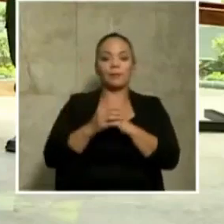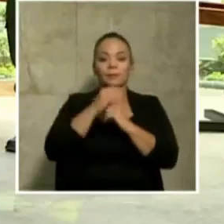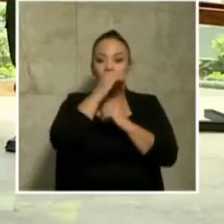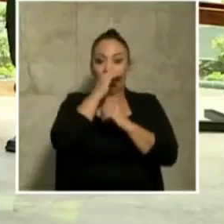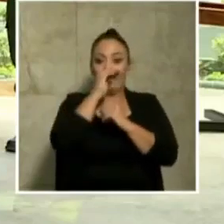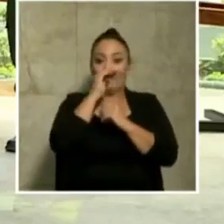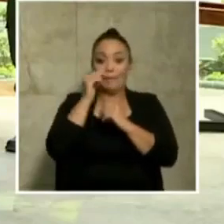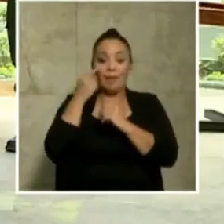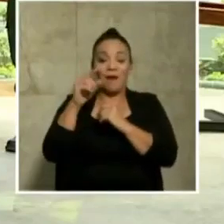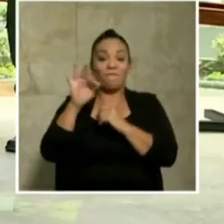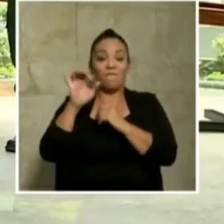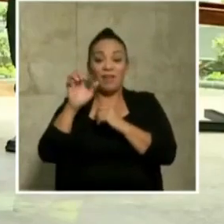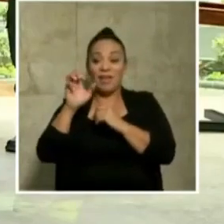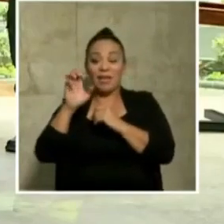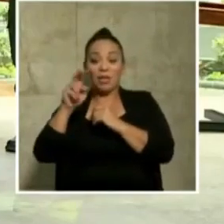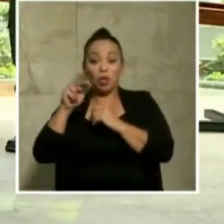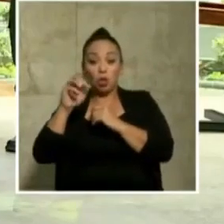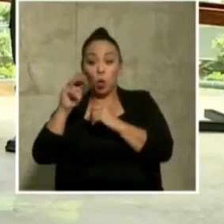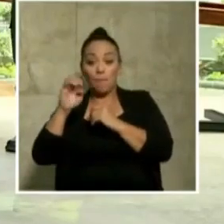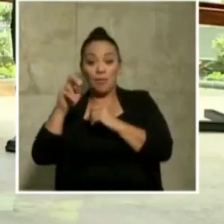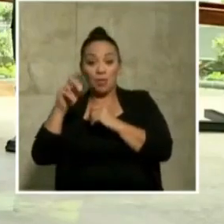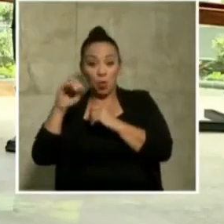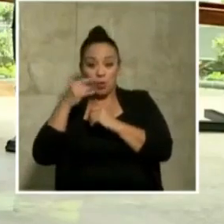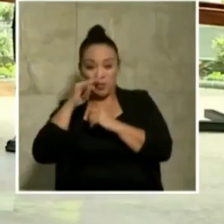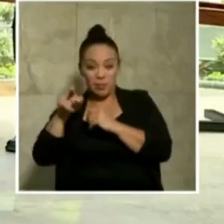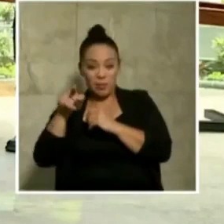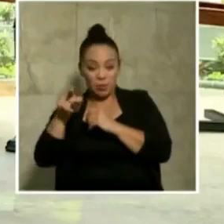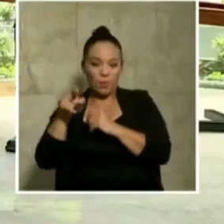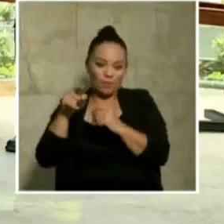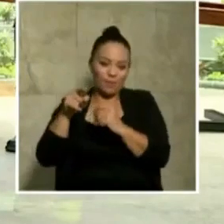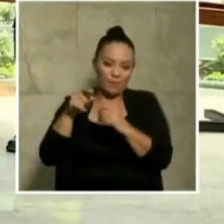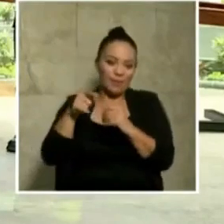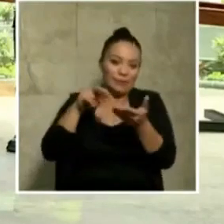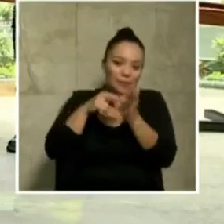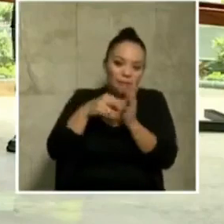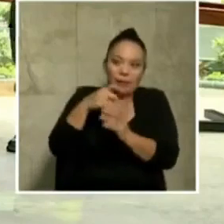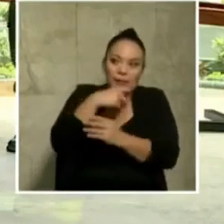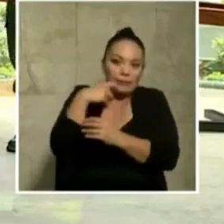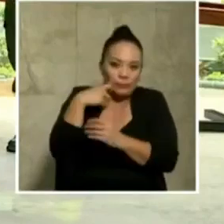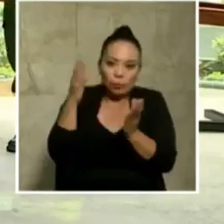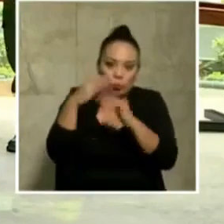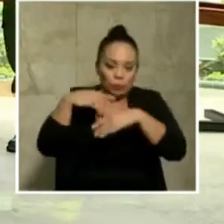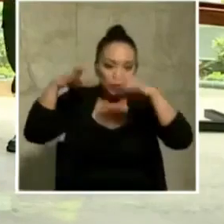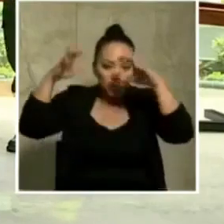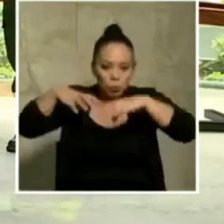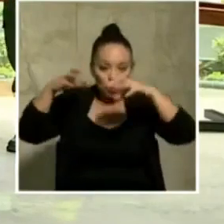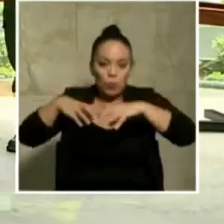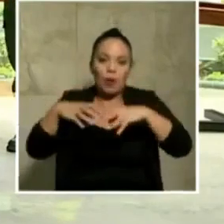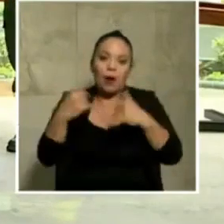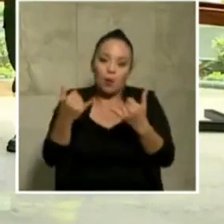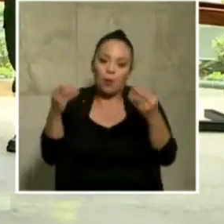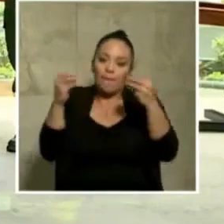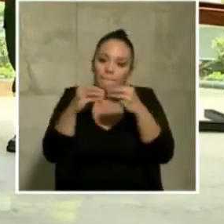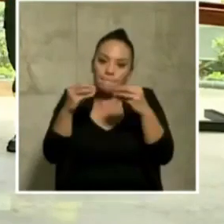tequioso, va a haber más fuego en nuestros tesoros naturales, y